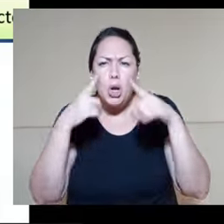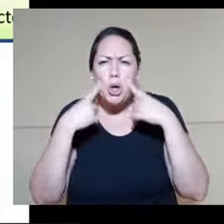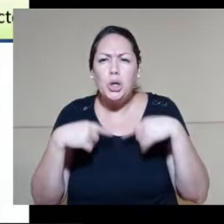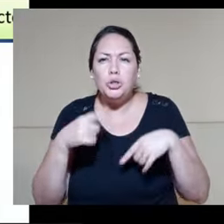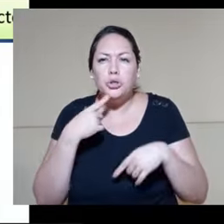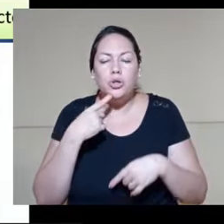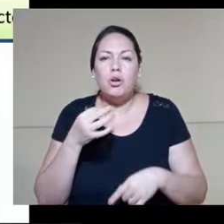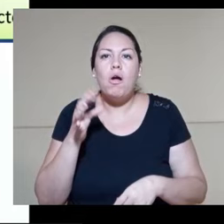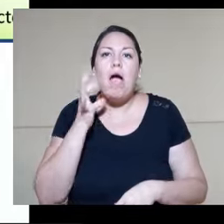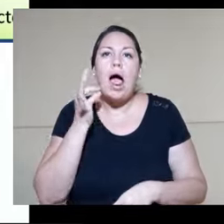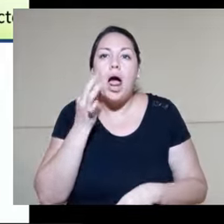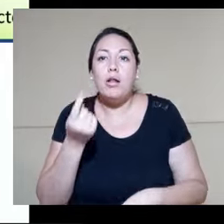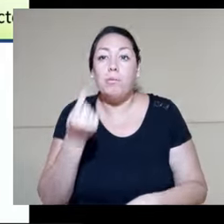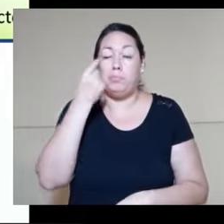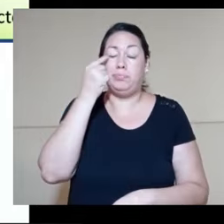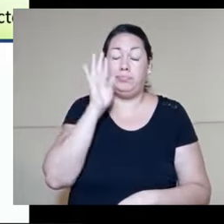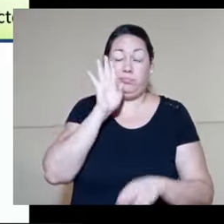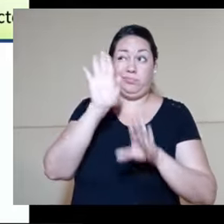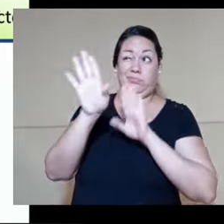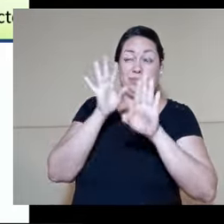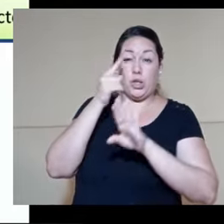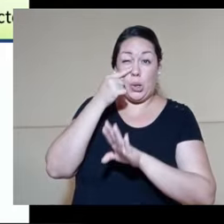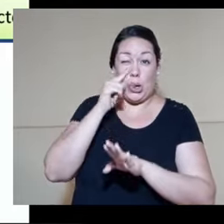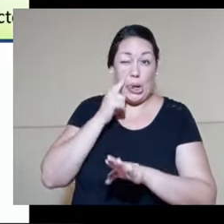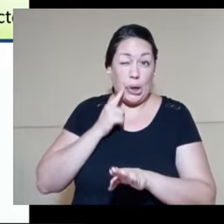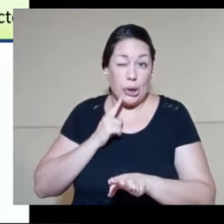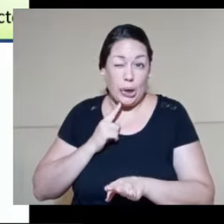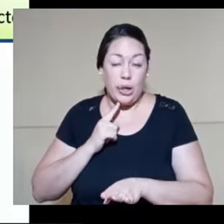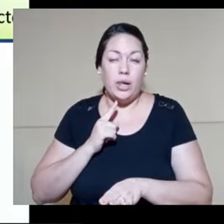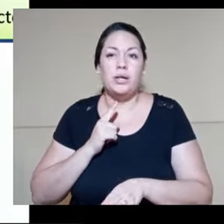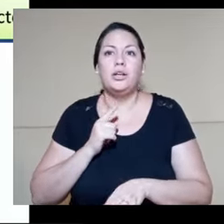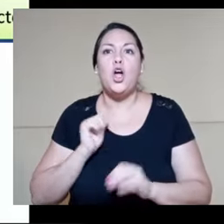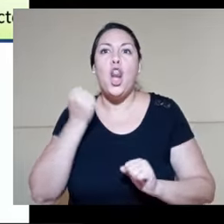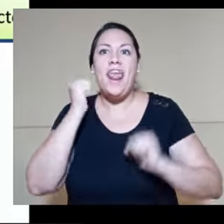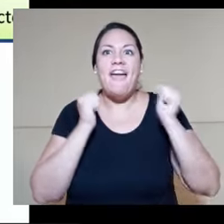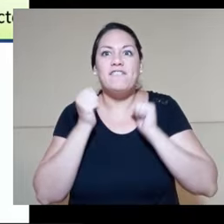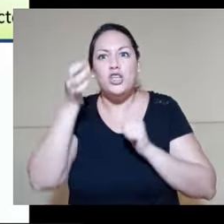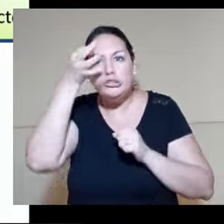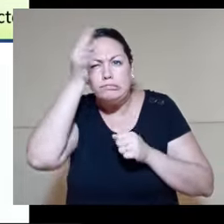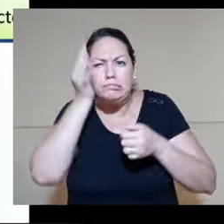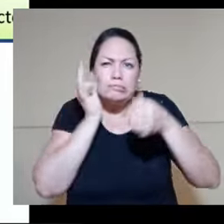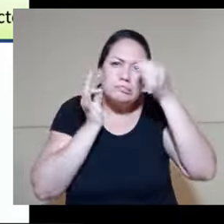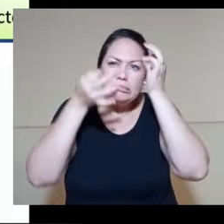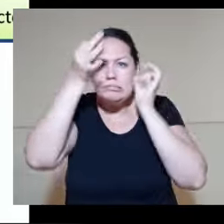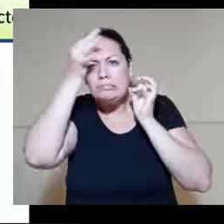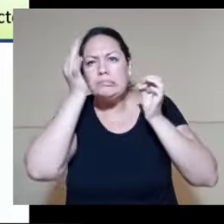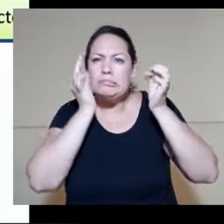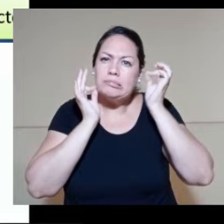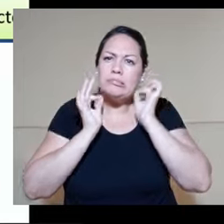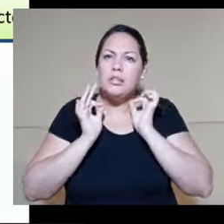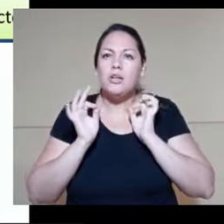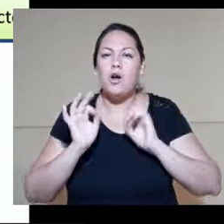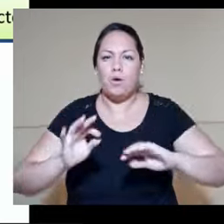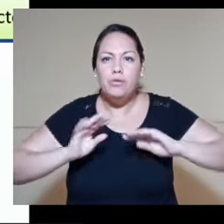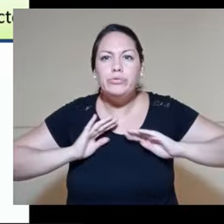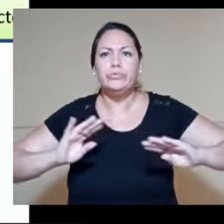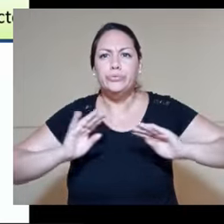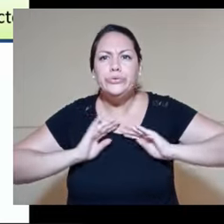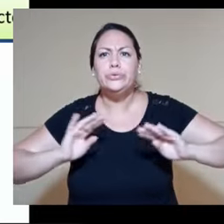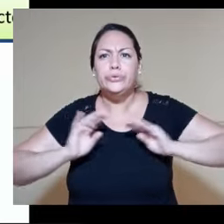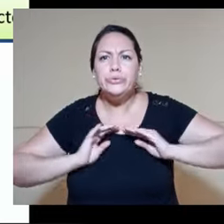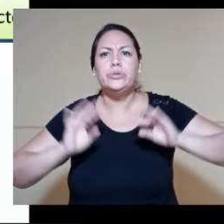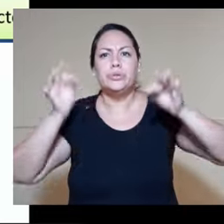si yo estoy triste lloro, por eso si me entra algo en el ojo, como mecanismo defensivo me llora el ojo, por eso si estoy nervioso